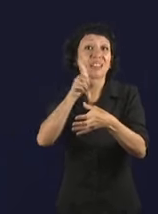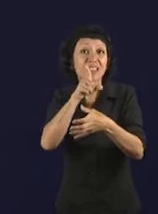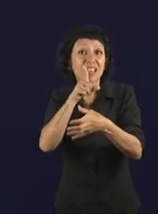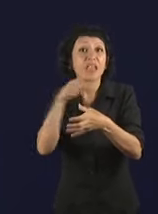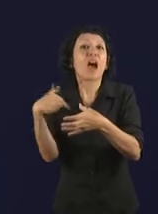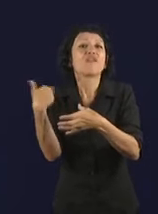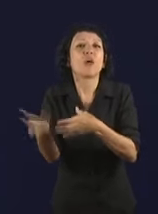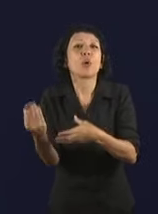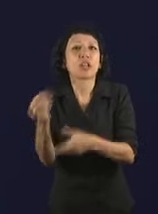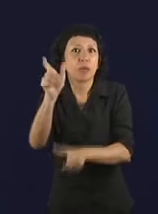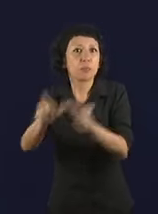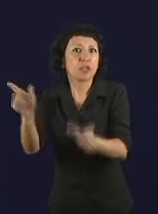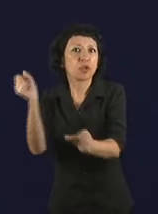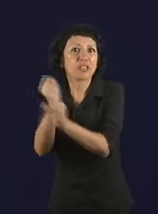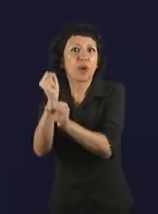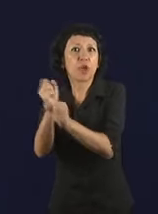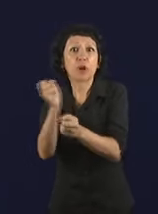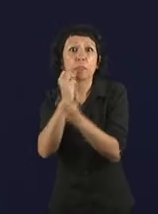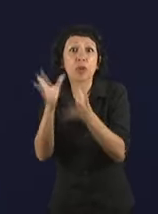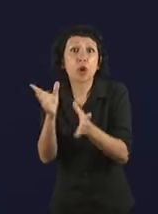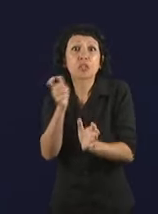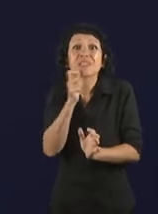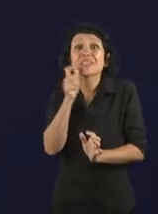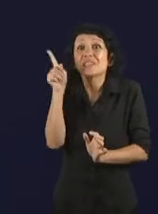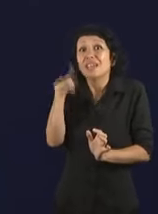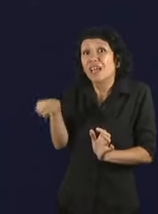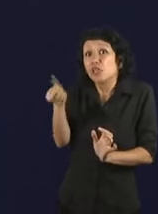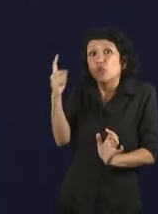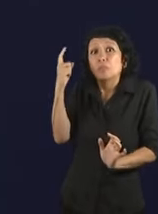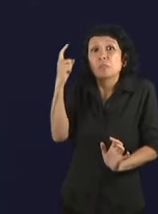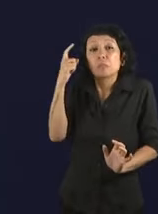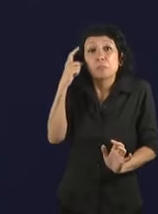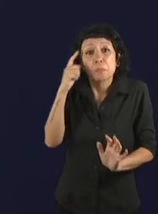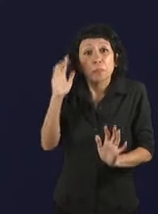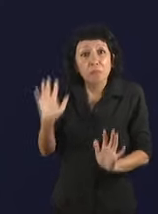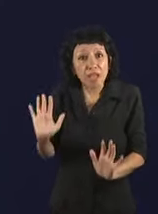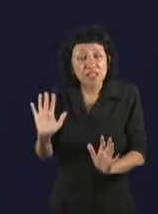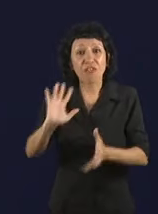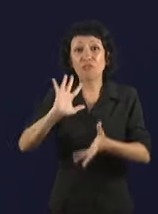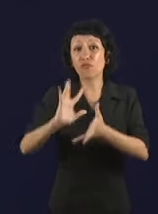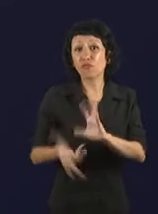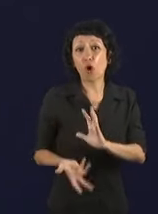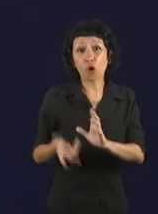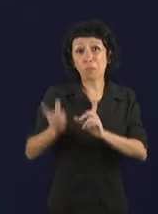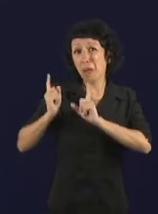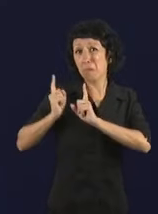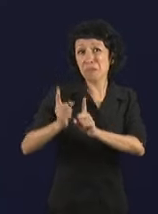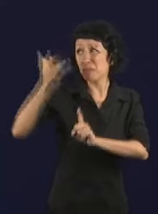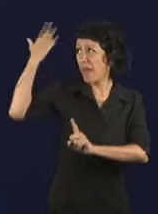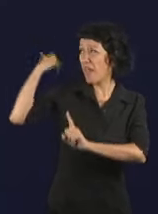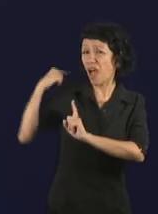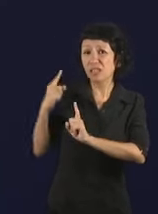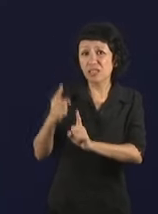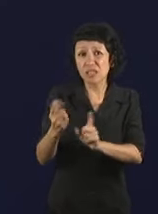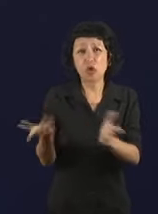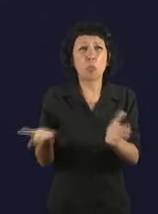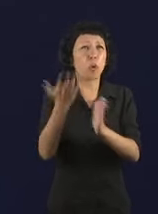ellos consideran que hay que seguir tal como veníamos con una informalidad